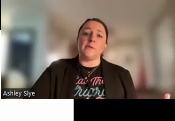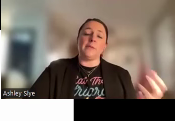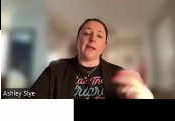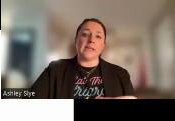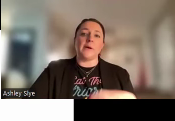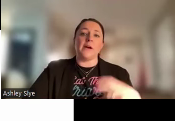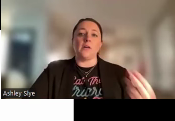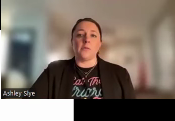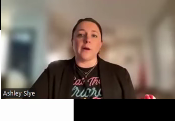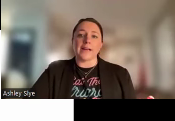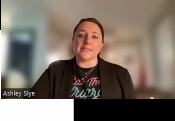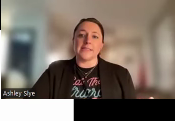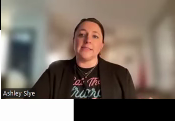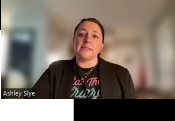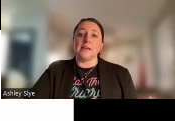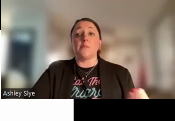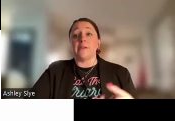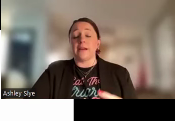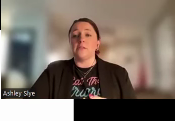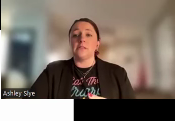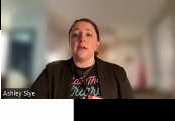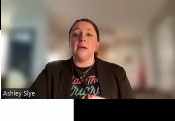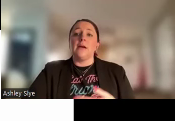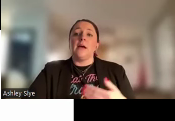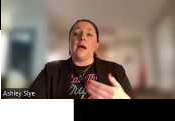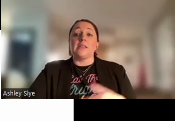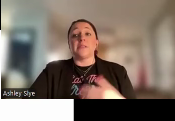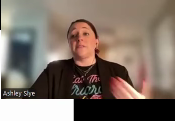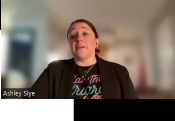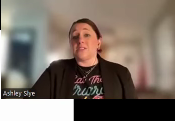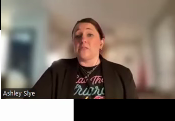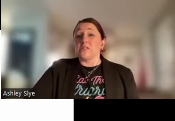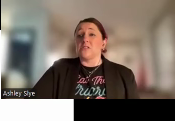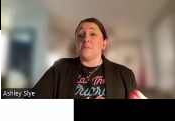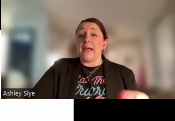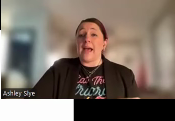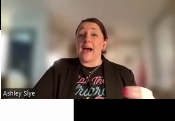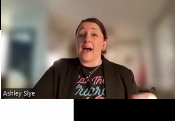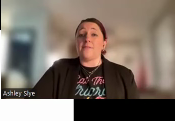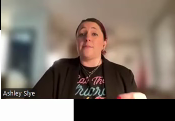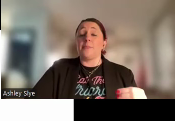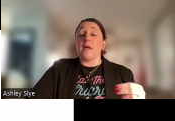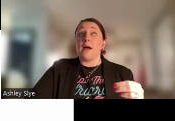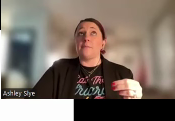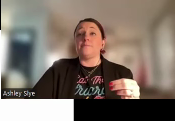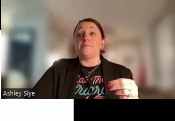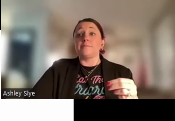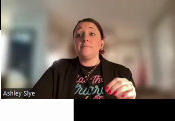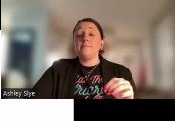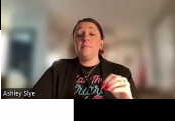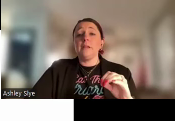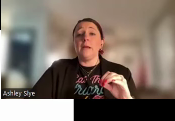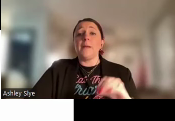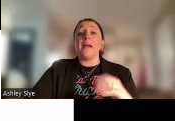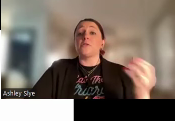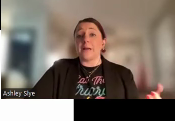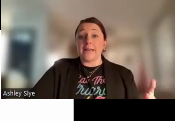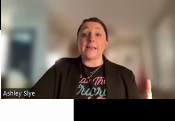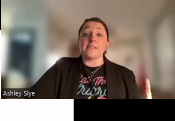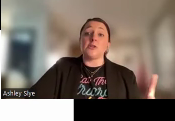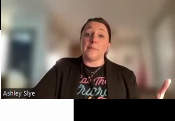causando daño a través de los sistemas médicos, porque son conocidos o algunas veces están plagados por estas prácticas nocivas,